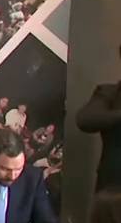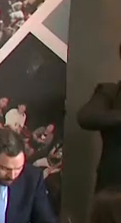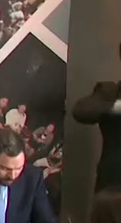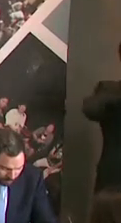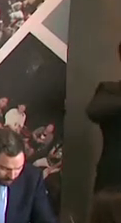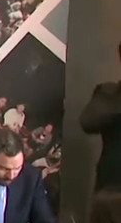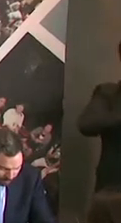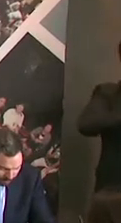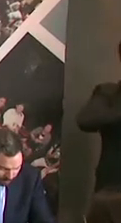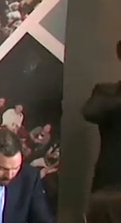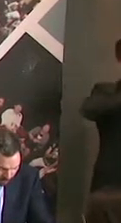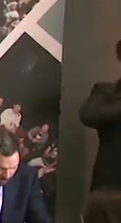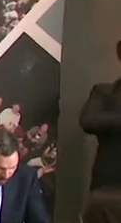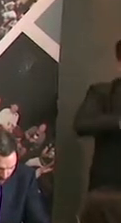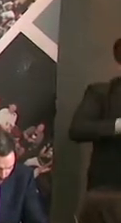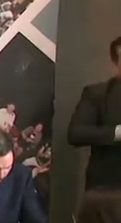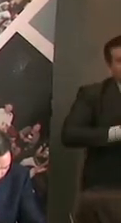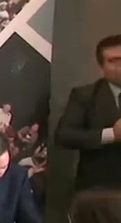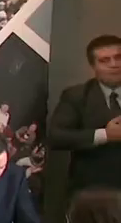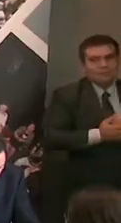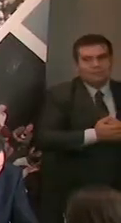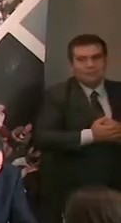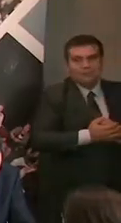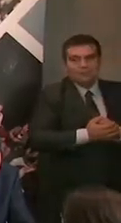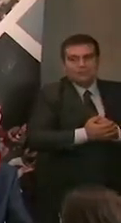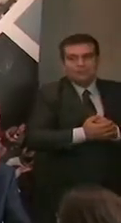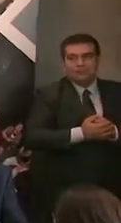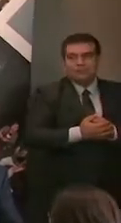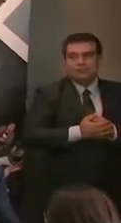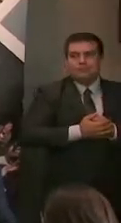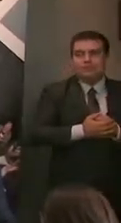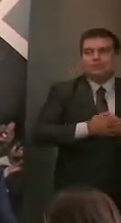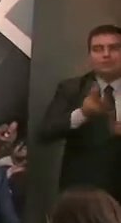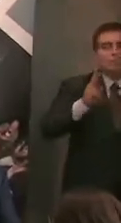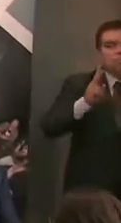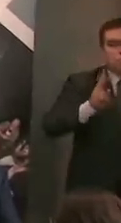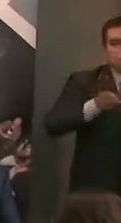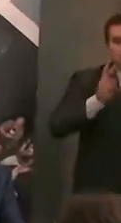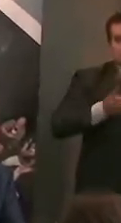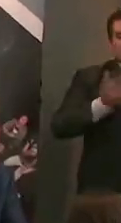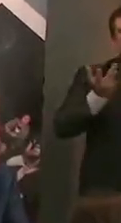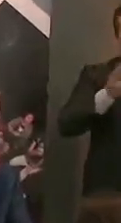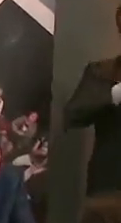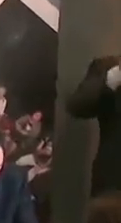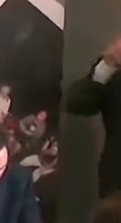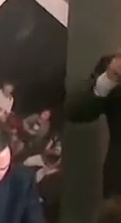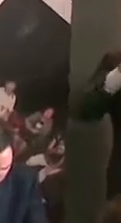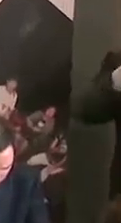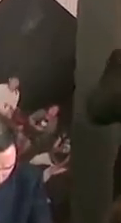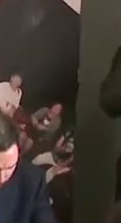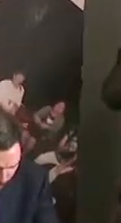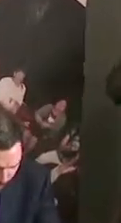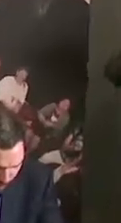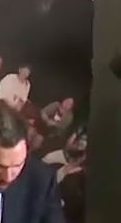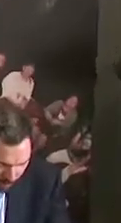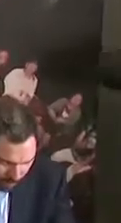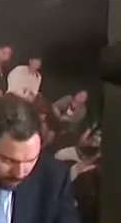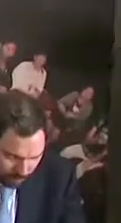nuestro país. Hablar del Estado constitucional de derecho el día de hoy exige hablar de